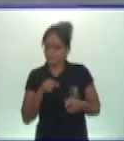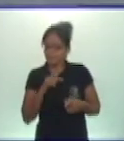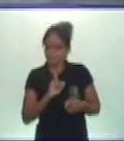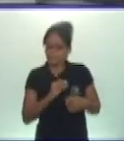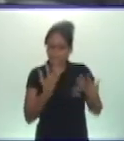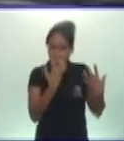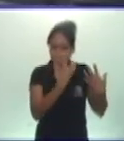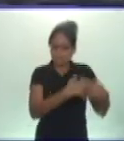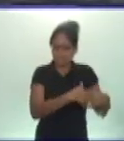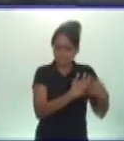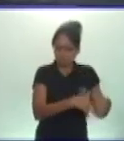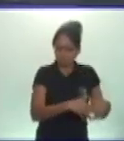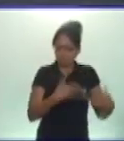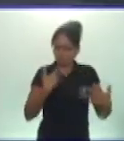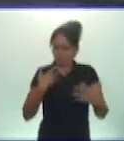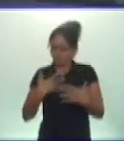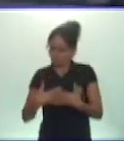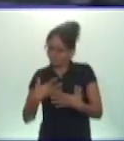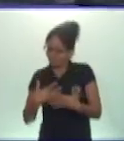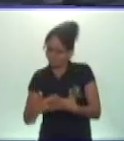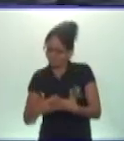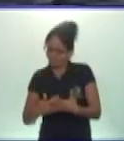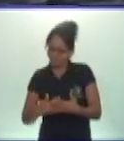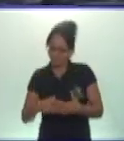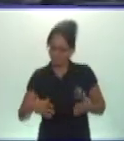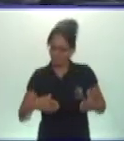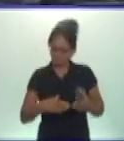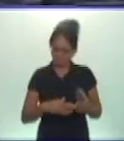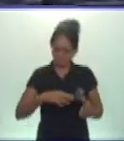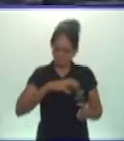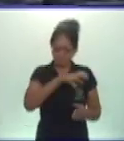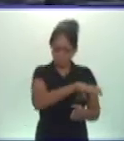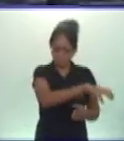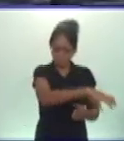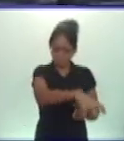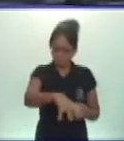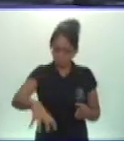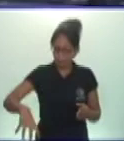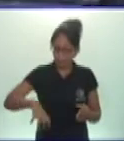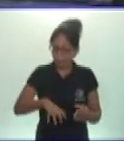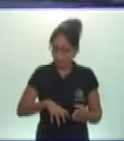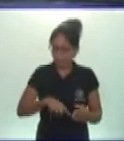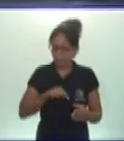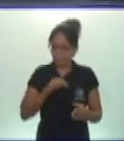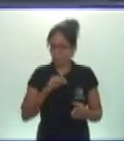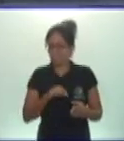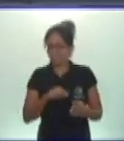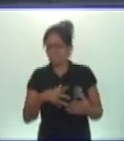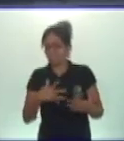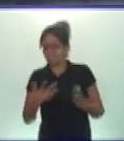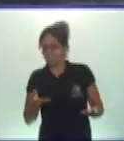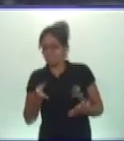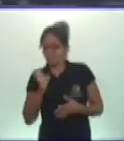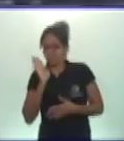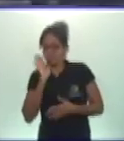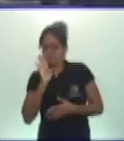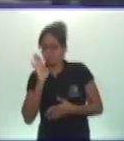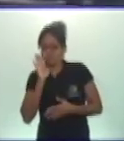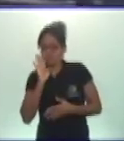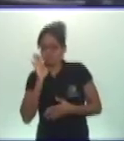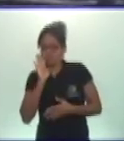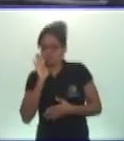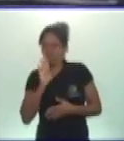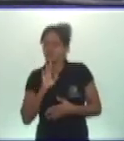de todas esas empresas alrededor de la bahía, fue generando dosis de contaminación significativa en